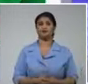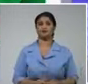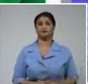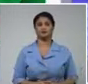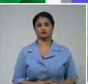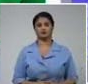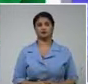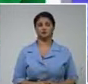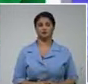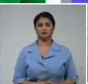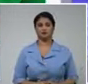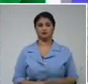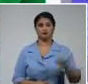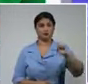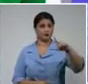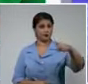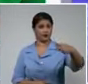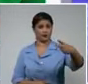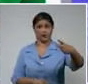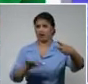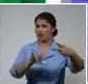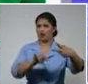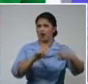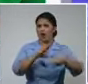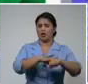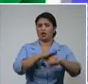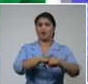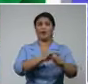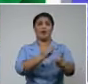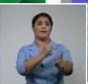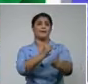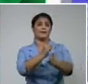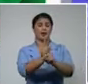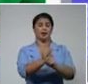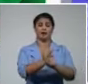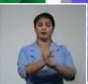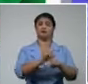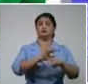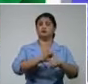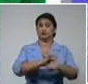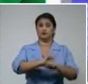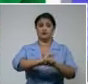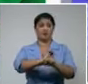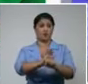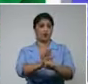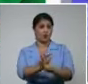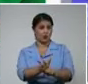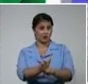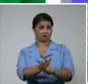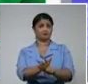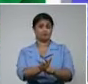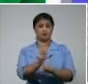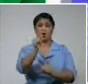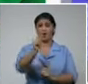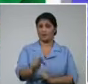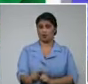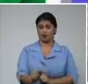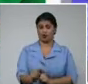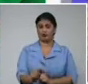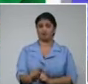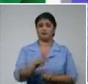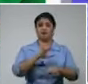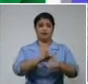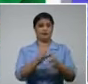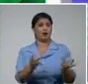también contacto de casos ya confirmados previamente, con antecedentes de tener una diabetes